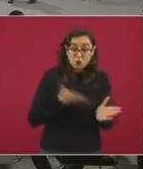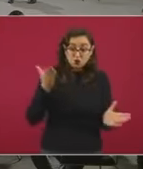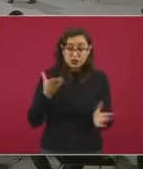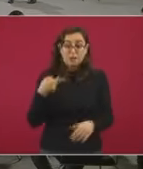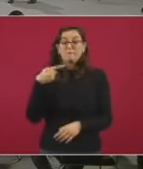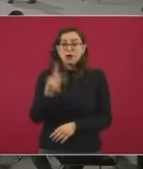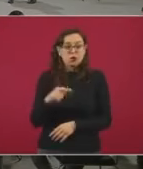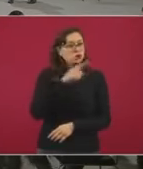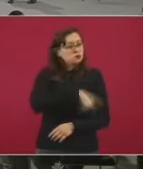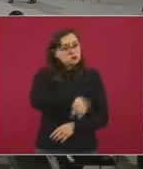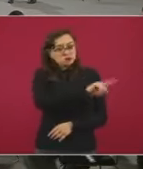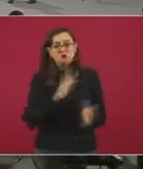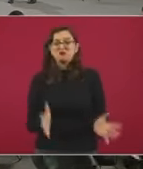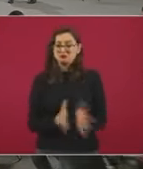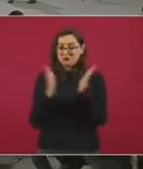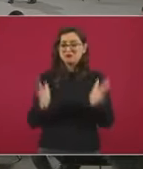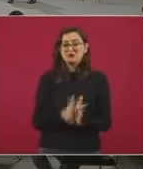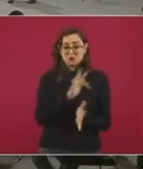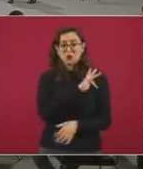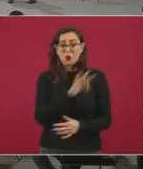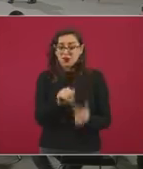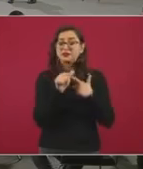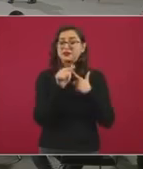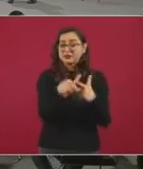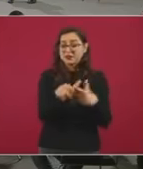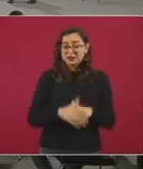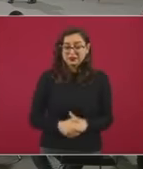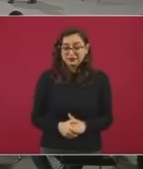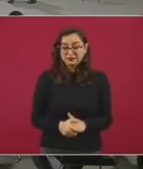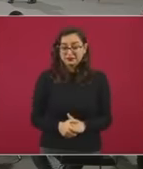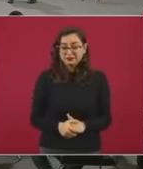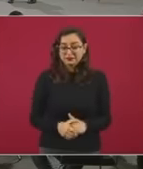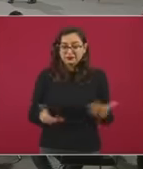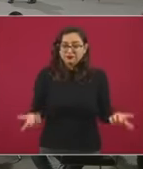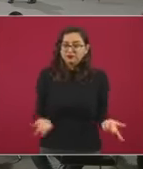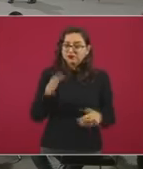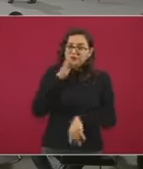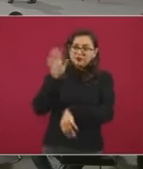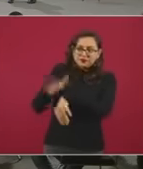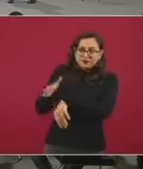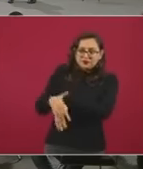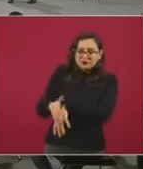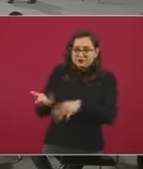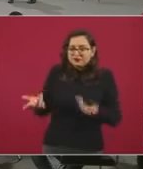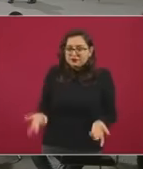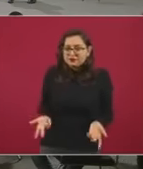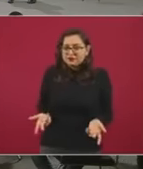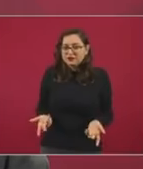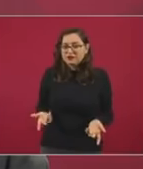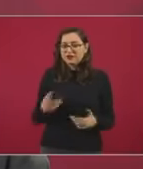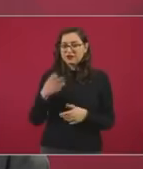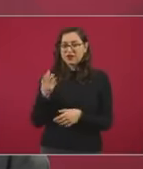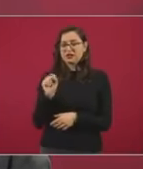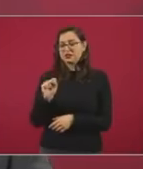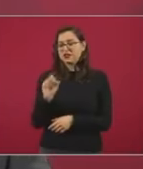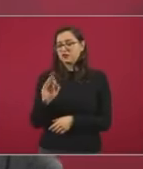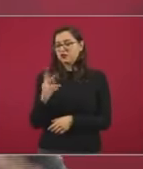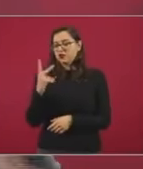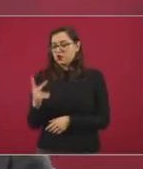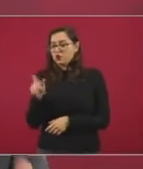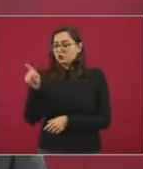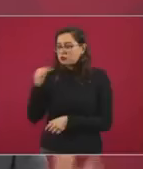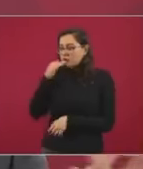la participación de estas empresas. Se dio cuenta y se dio vista a la Secretaría de la Función Pública